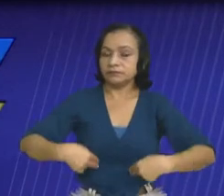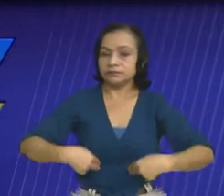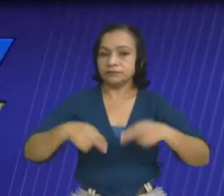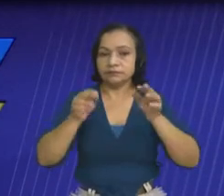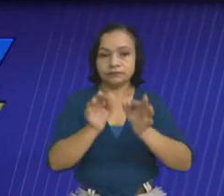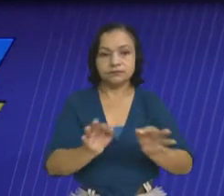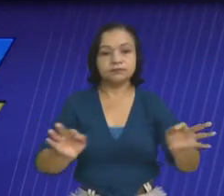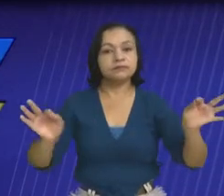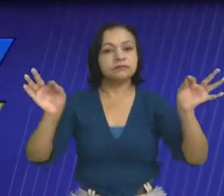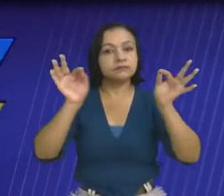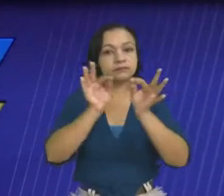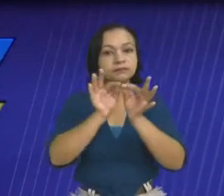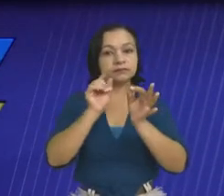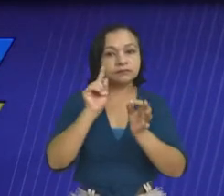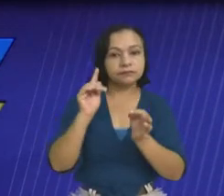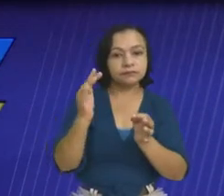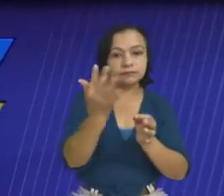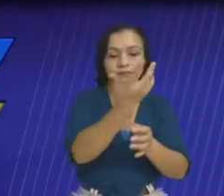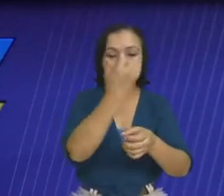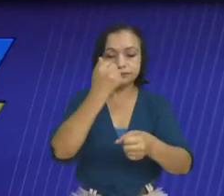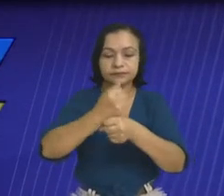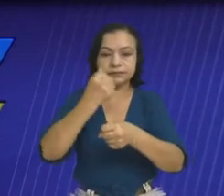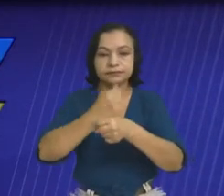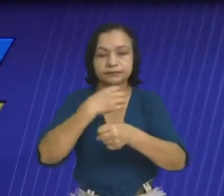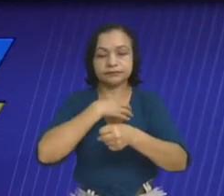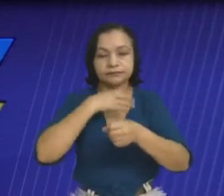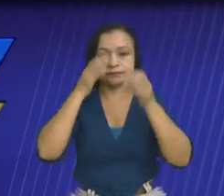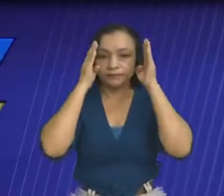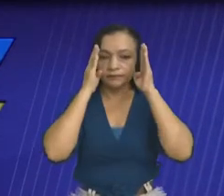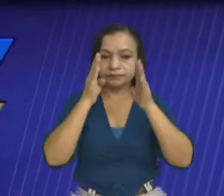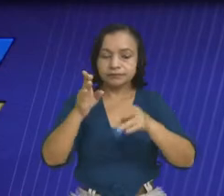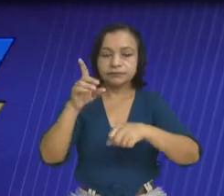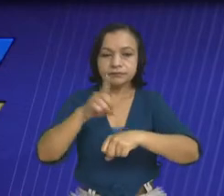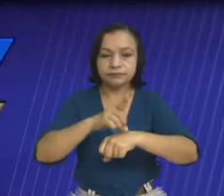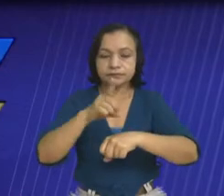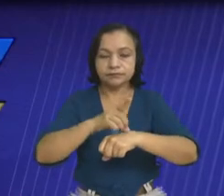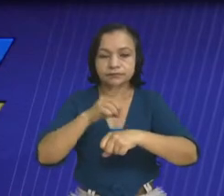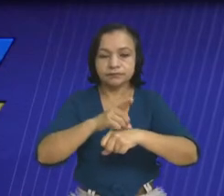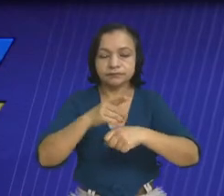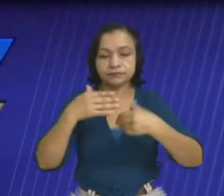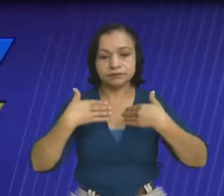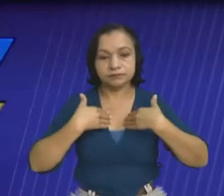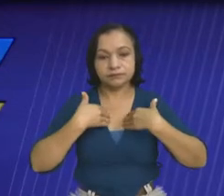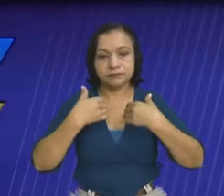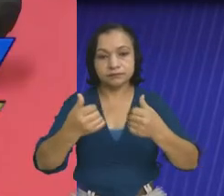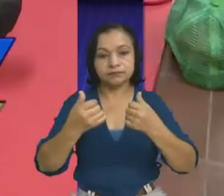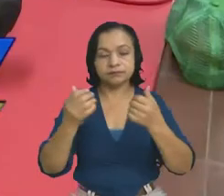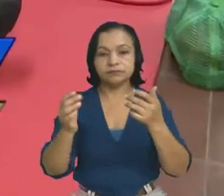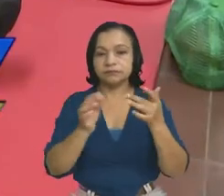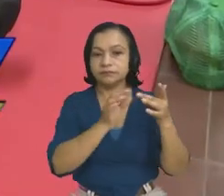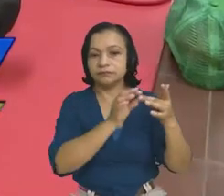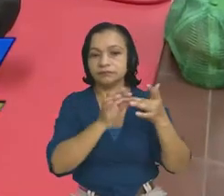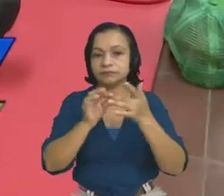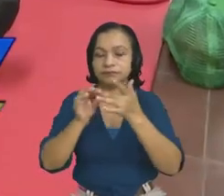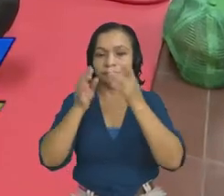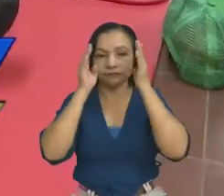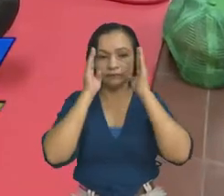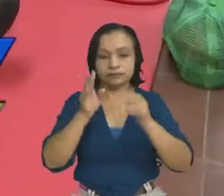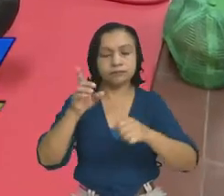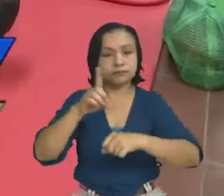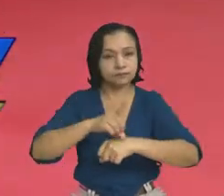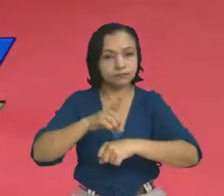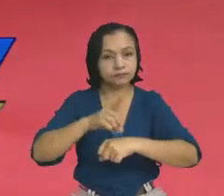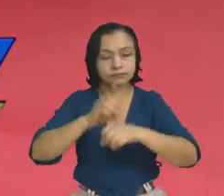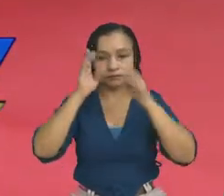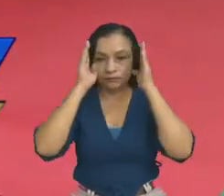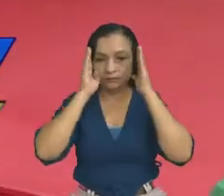quehacer, porque de repente a veces la atención clínica es lo que se prima en otros modelos de salud y es única y exclusivamente la intervención médica, la